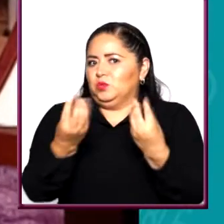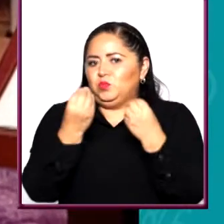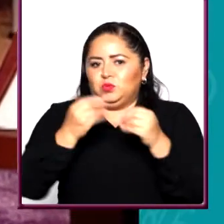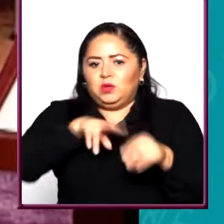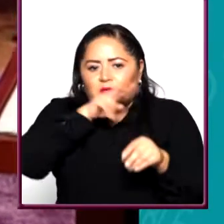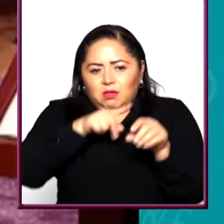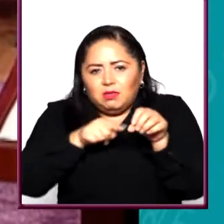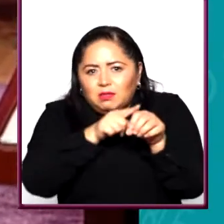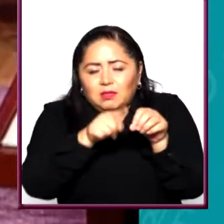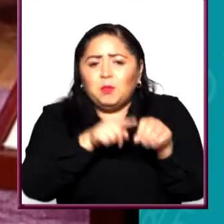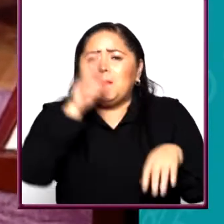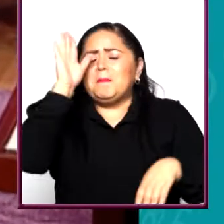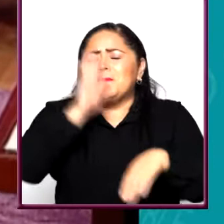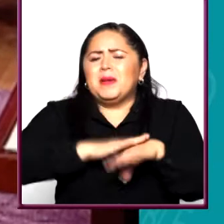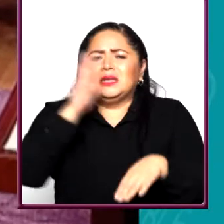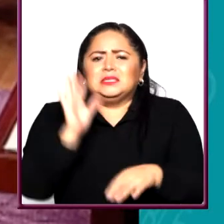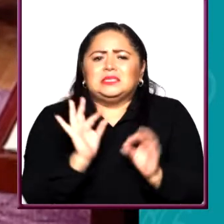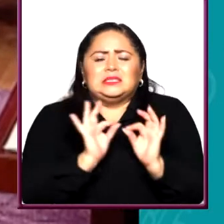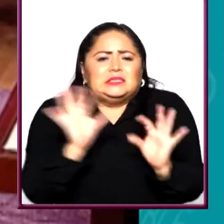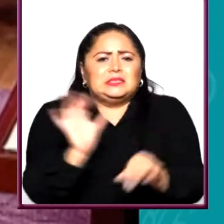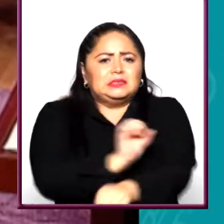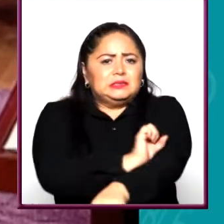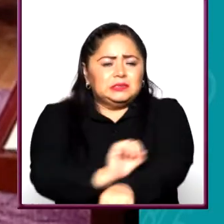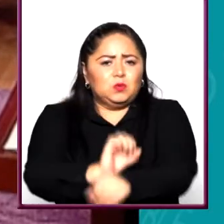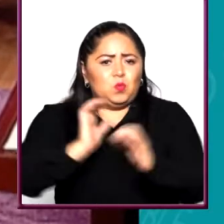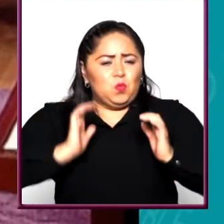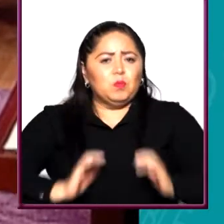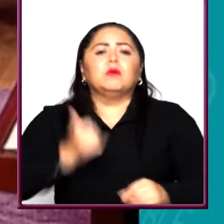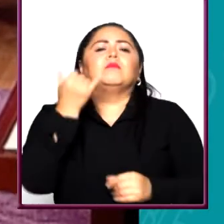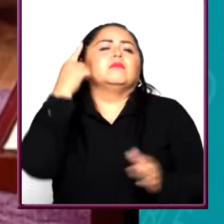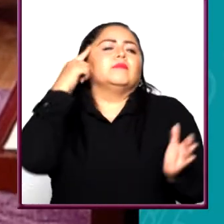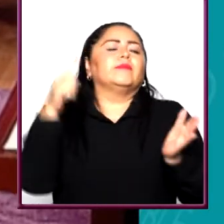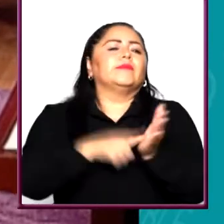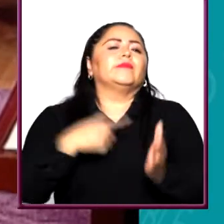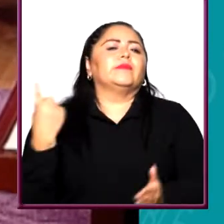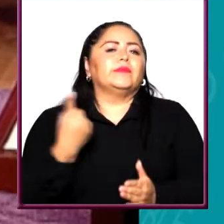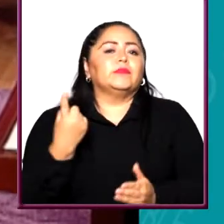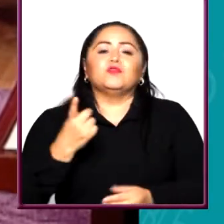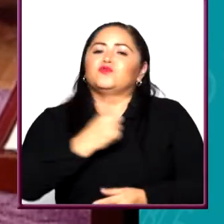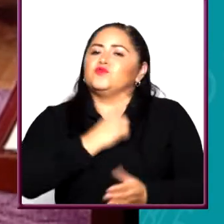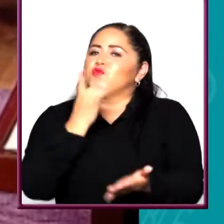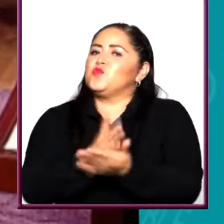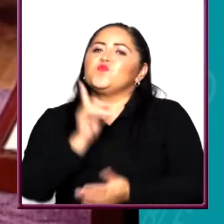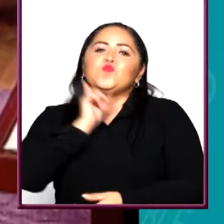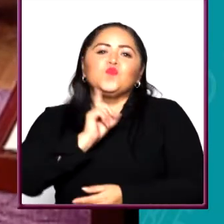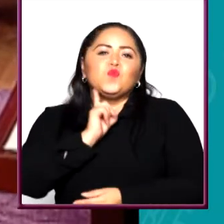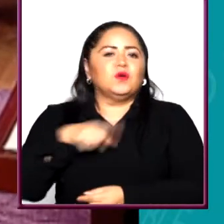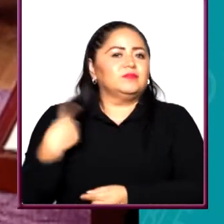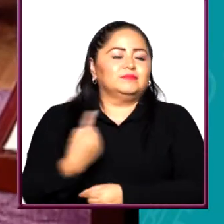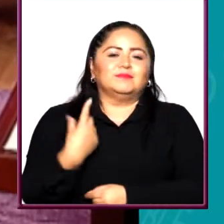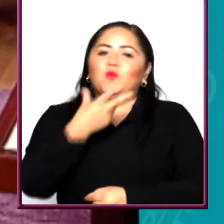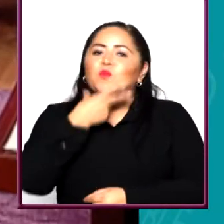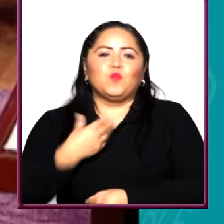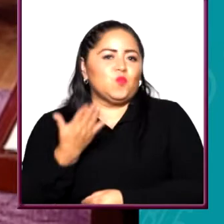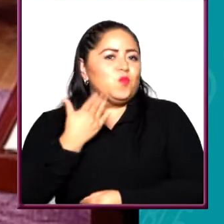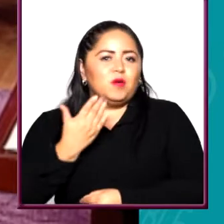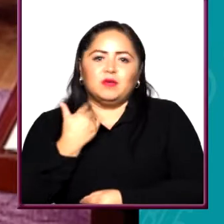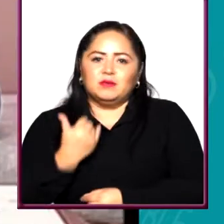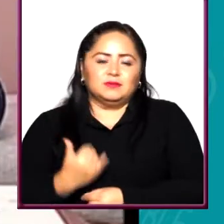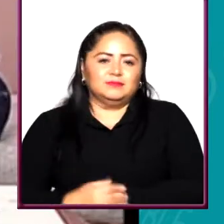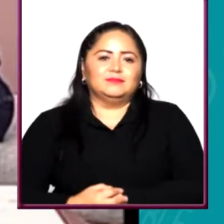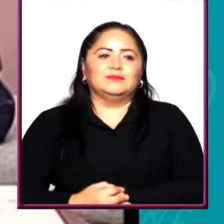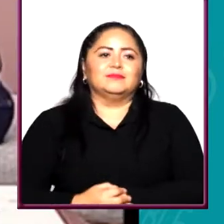tantas terminaciones nerviosas, es la parte más sensible del cuerpo. Y adivinen qué, solo las mujeres lo tenemos.